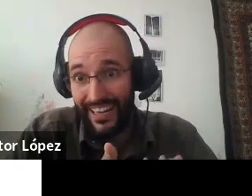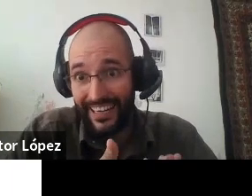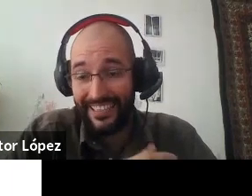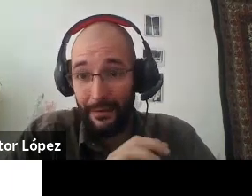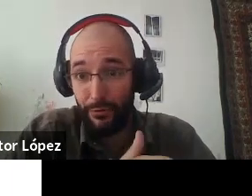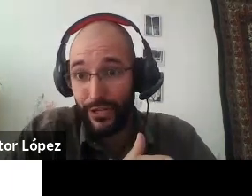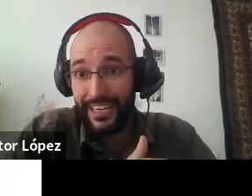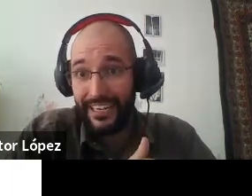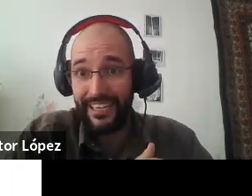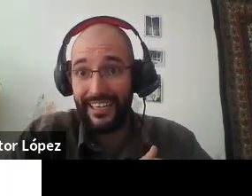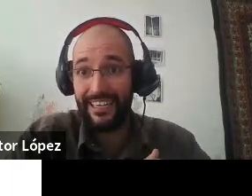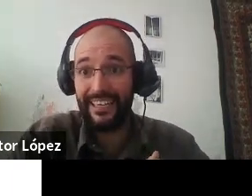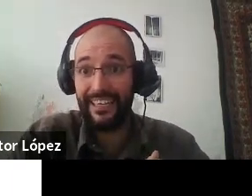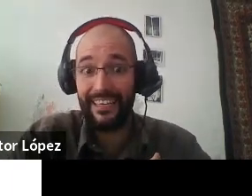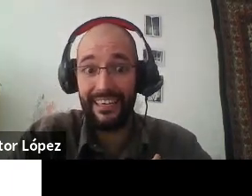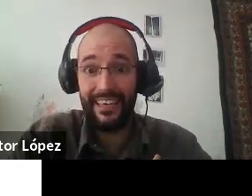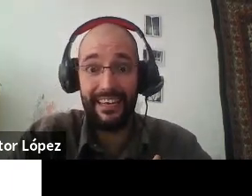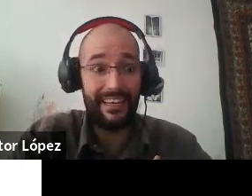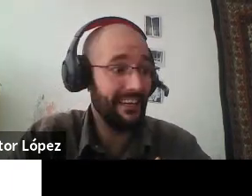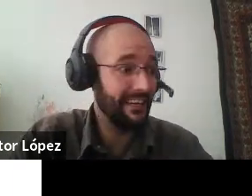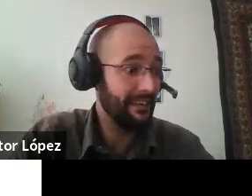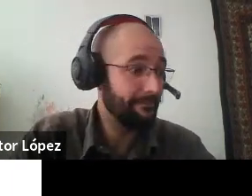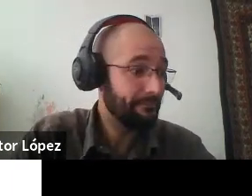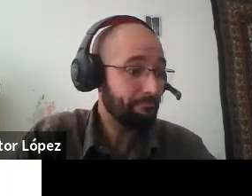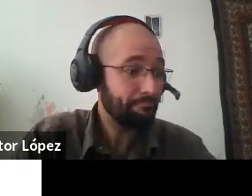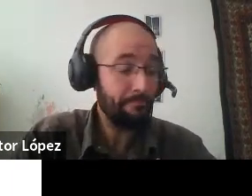primero que hará será buscar